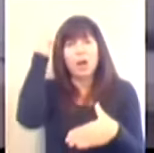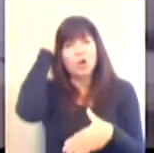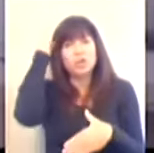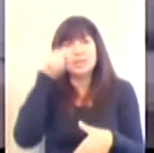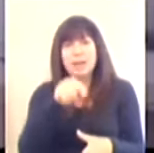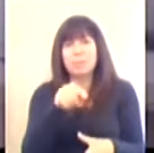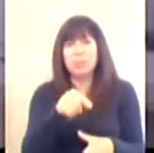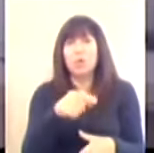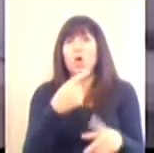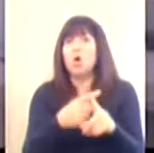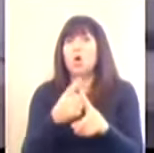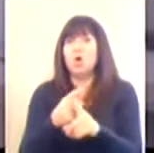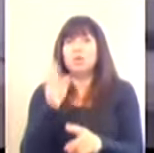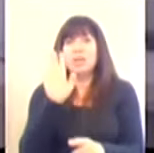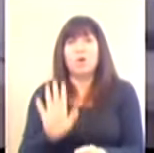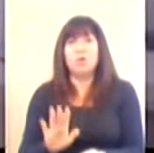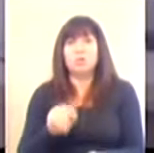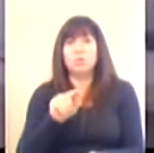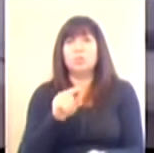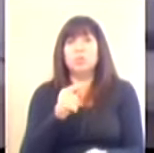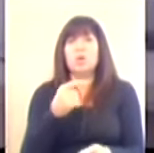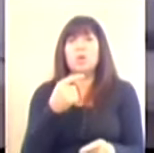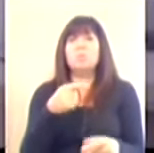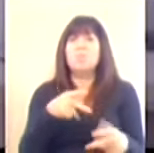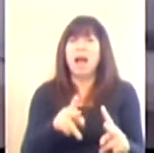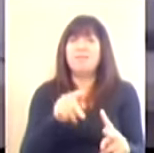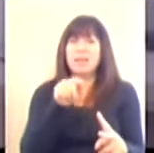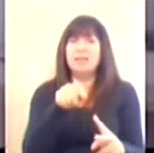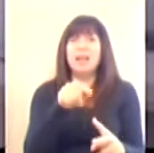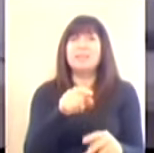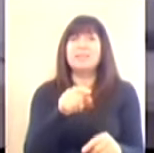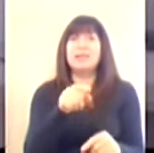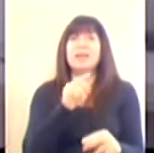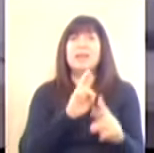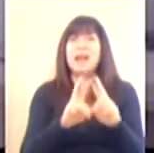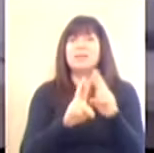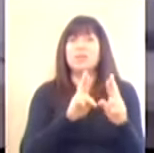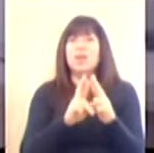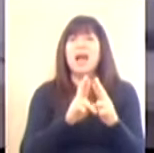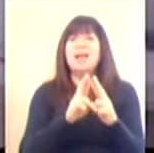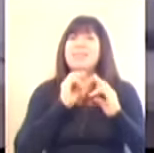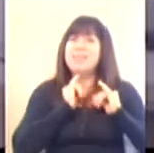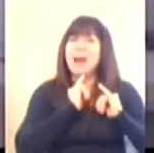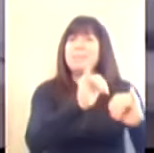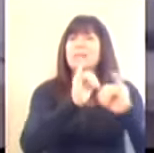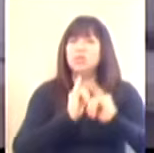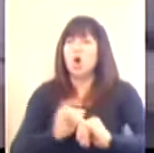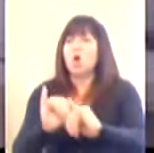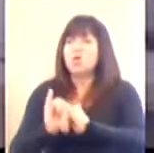condición habilitante que hay de sustento a esto tiene que ver con la capacidad de transmisión. Y por lo tanto,